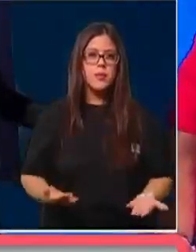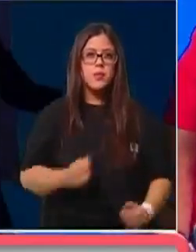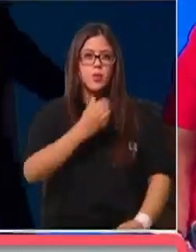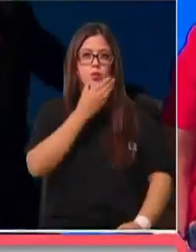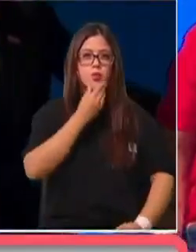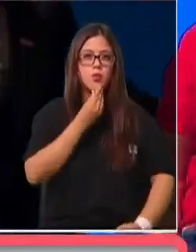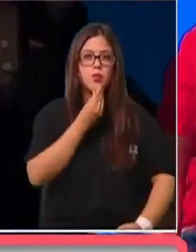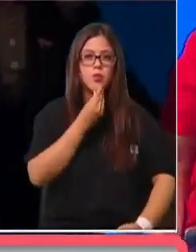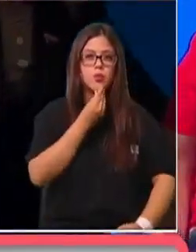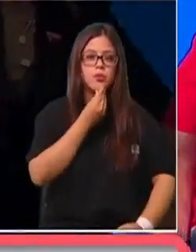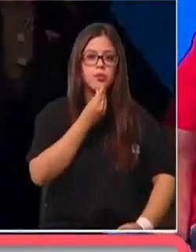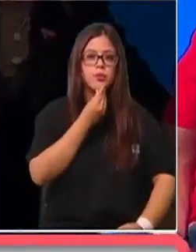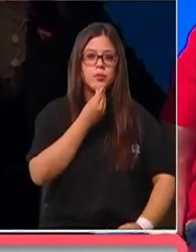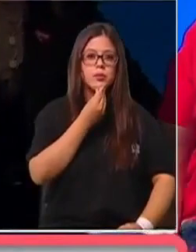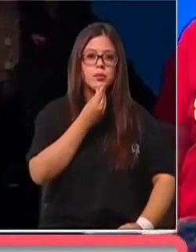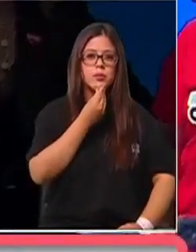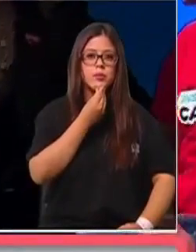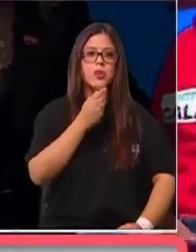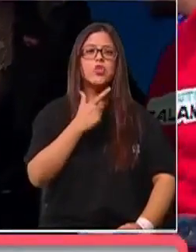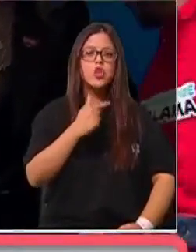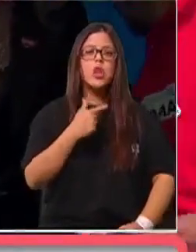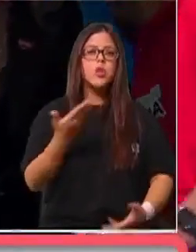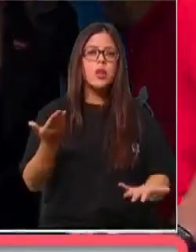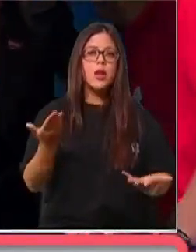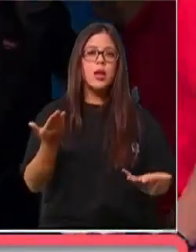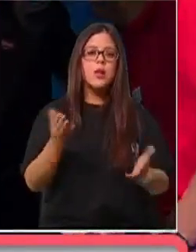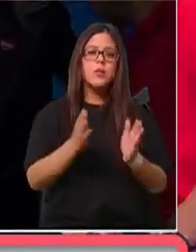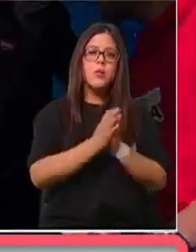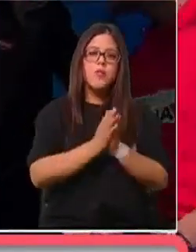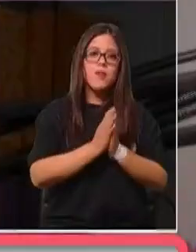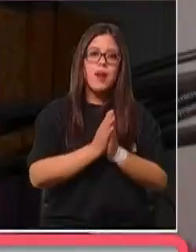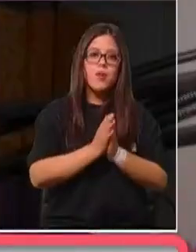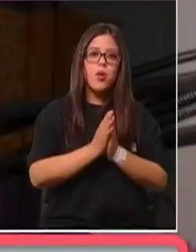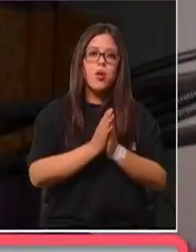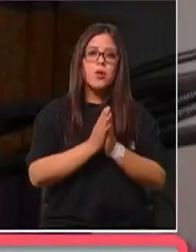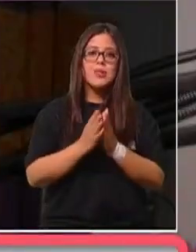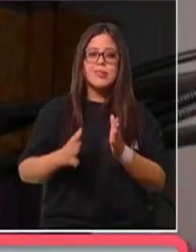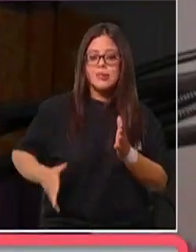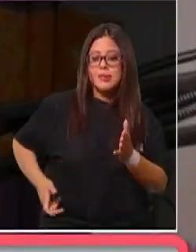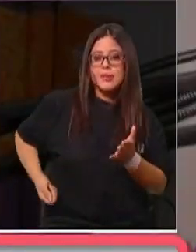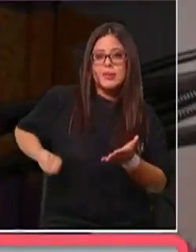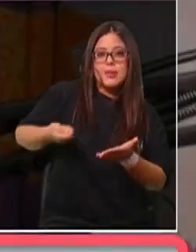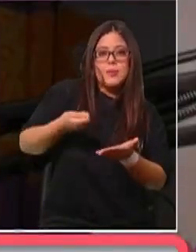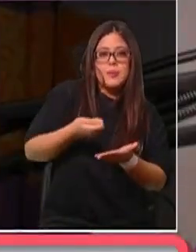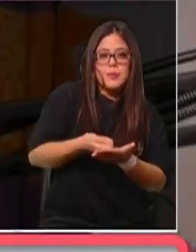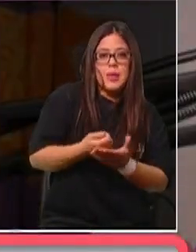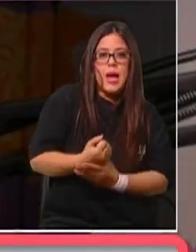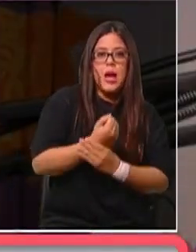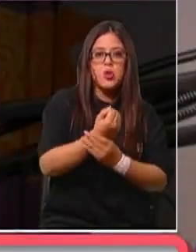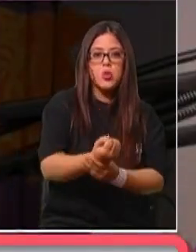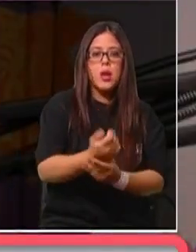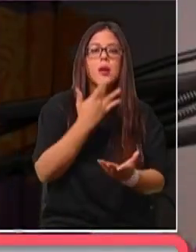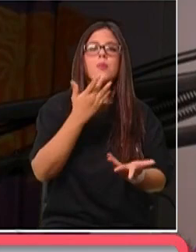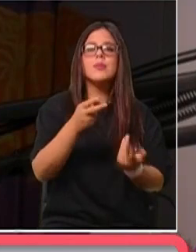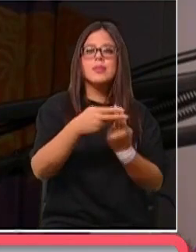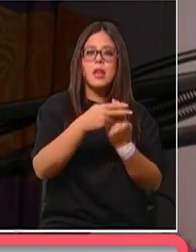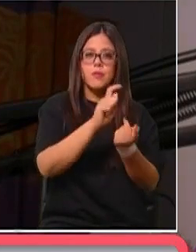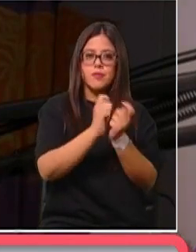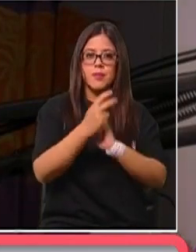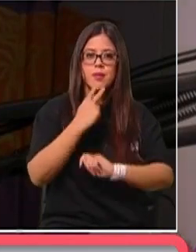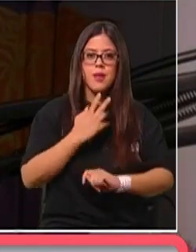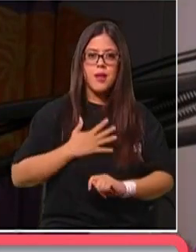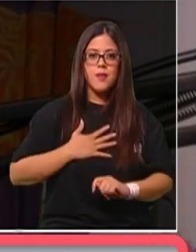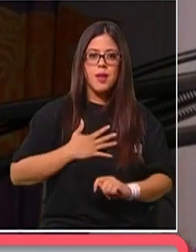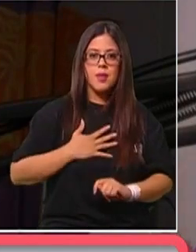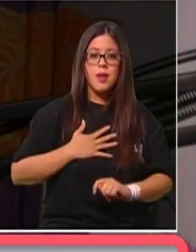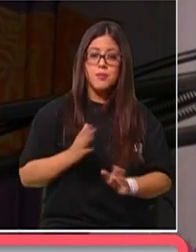hermosa. O sea, quería hacer el llamado a, por favor, ponerse la mano en el bolsillo también y ayudar. La Teletón cambia vidas. Así